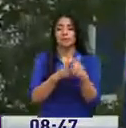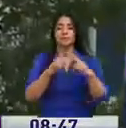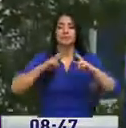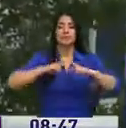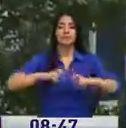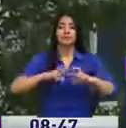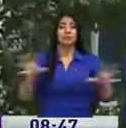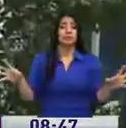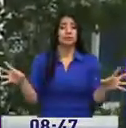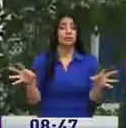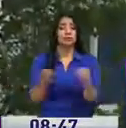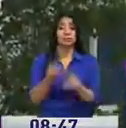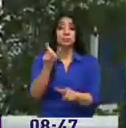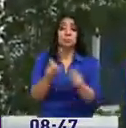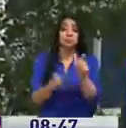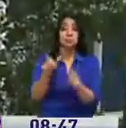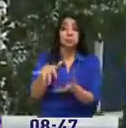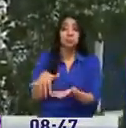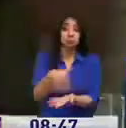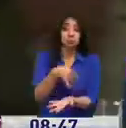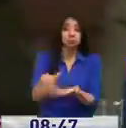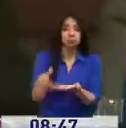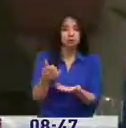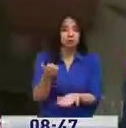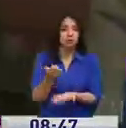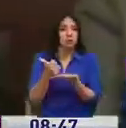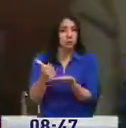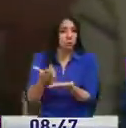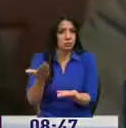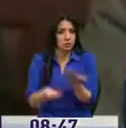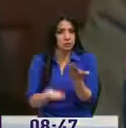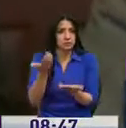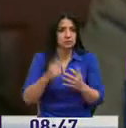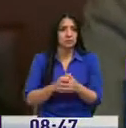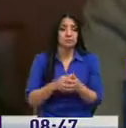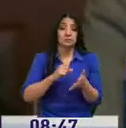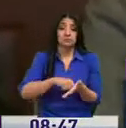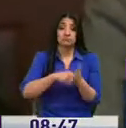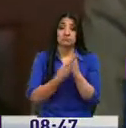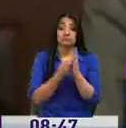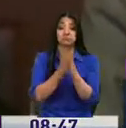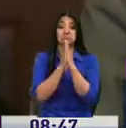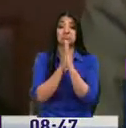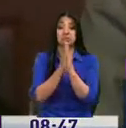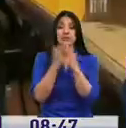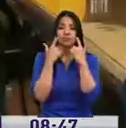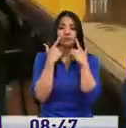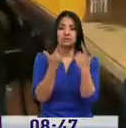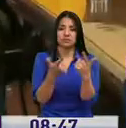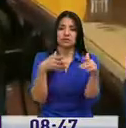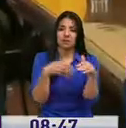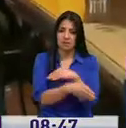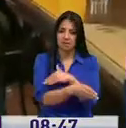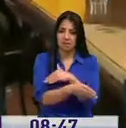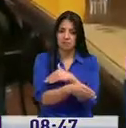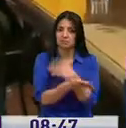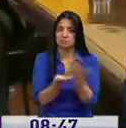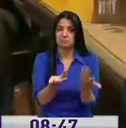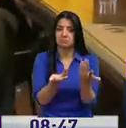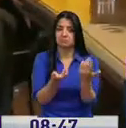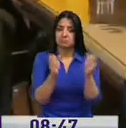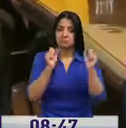a todos los sospechosos en este caso. Desde la Contraloría General se exhorta la intervención de la Fiscalía a instancias de la